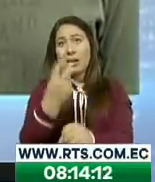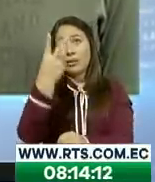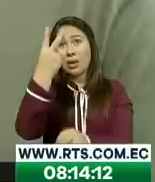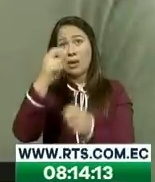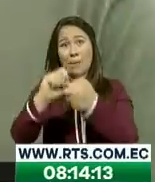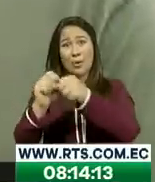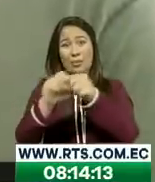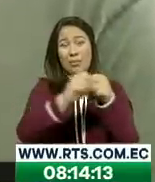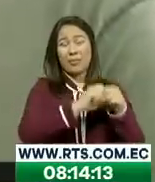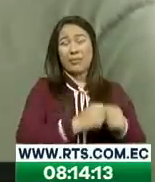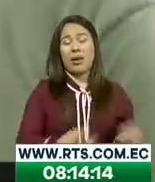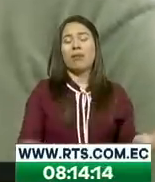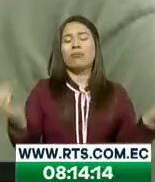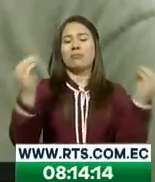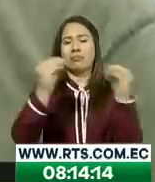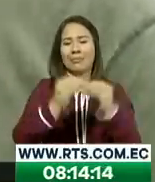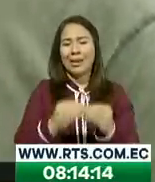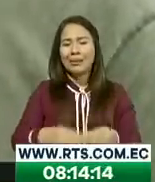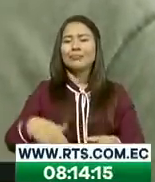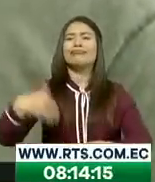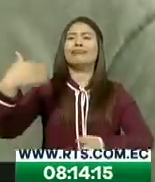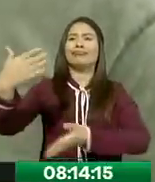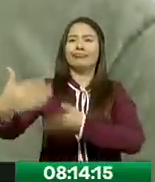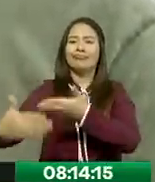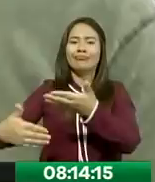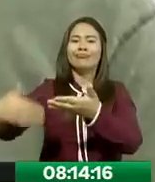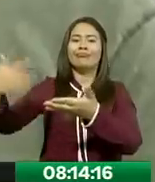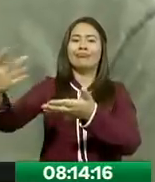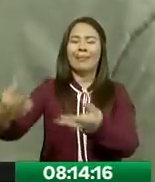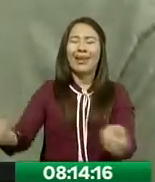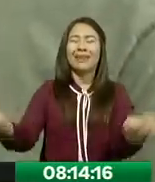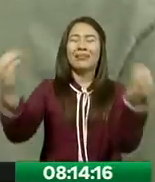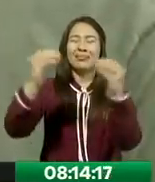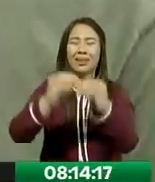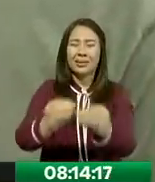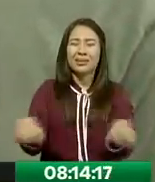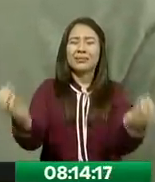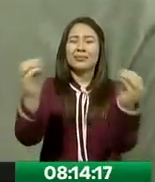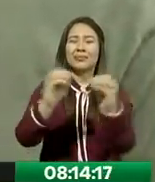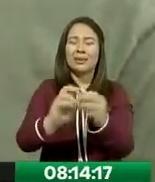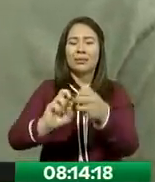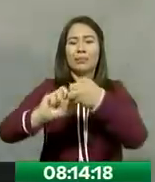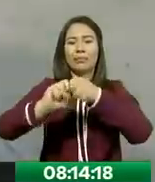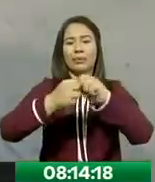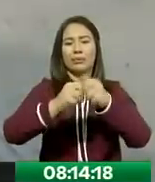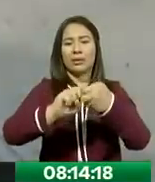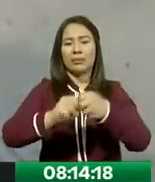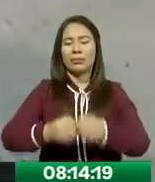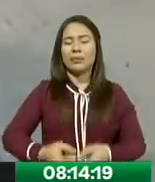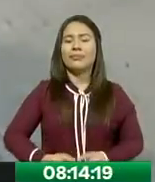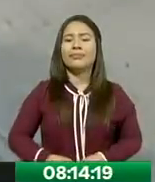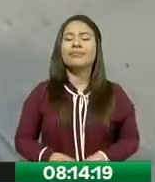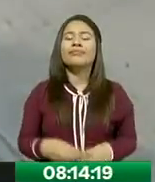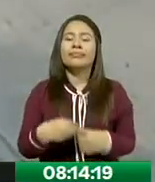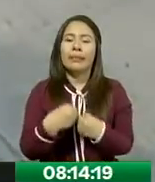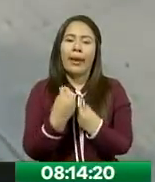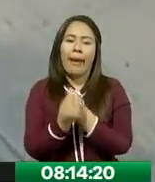más. Y habrán miles y miles y miles y miles más, diariamente ahí. ¿Qué se